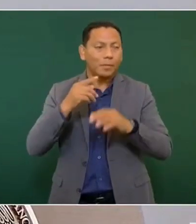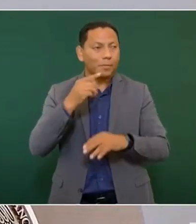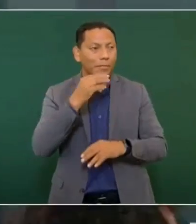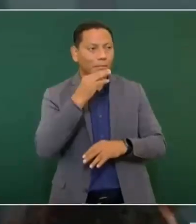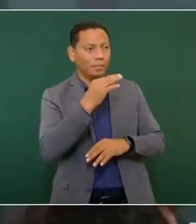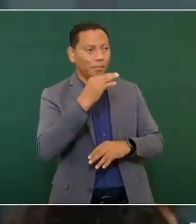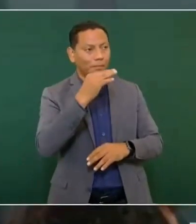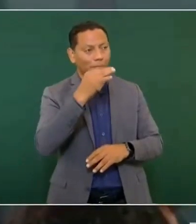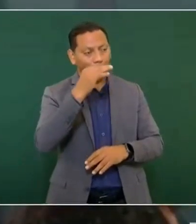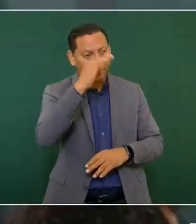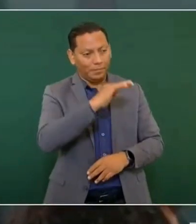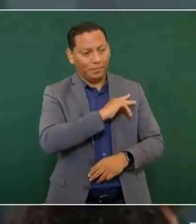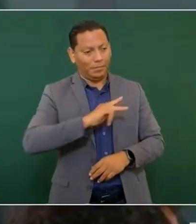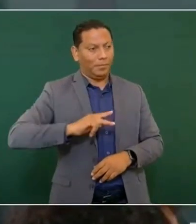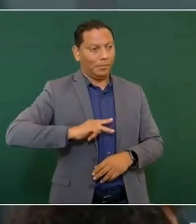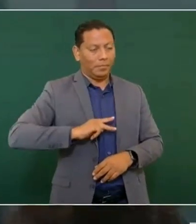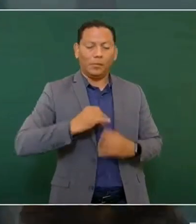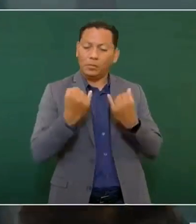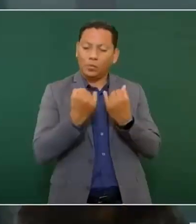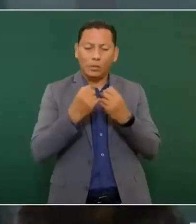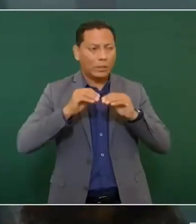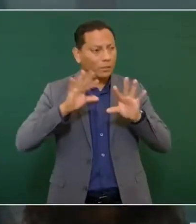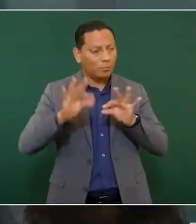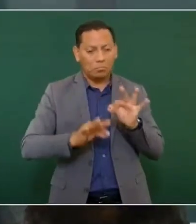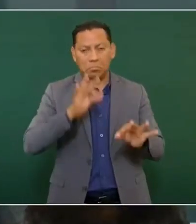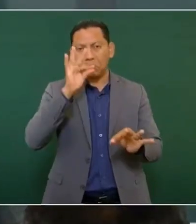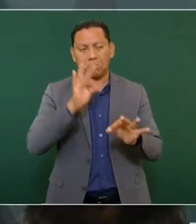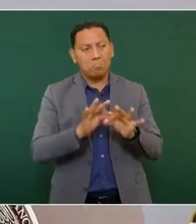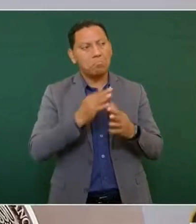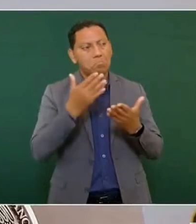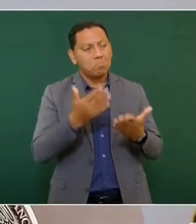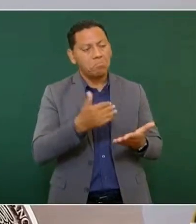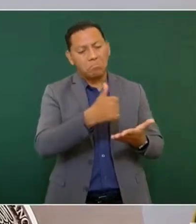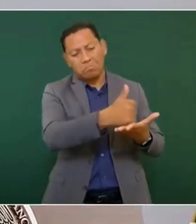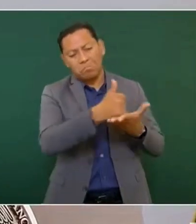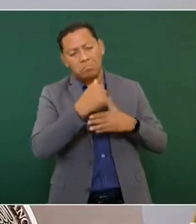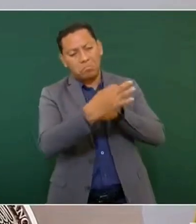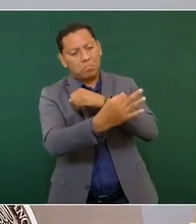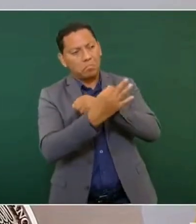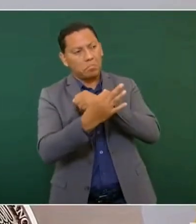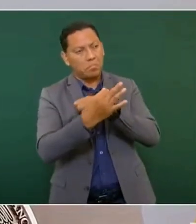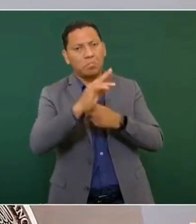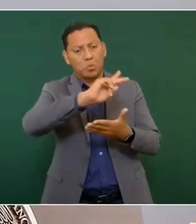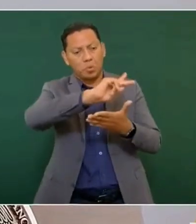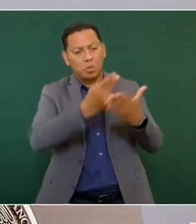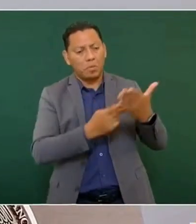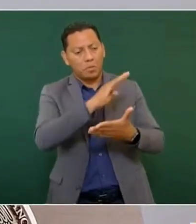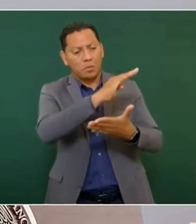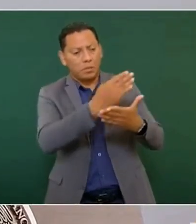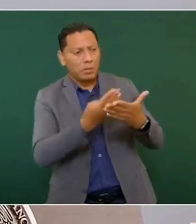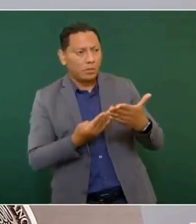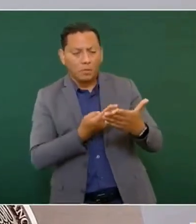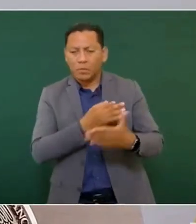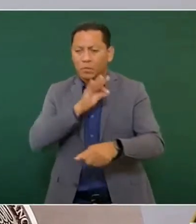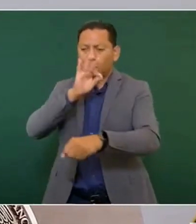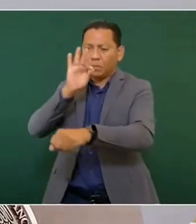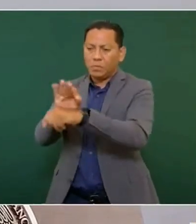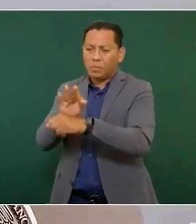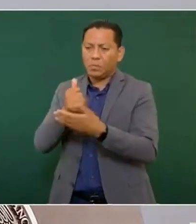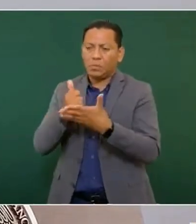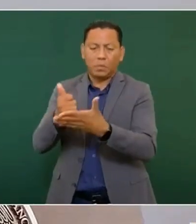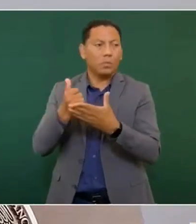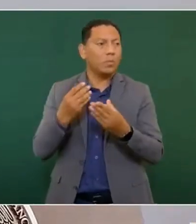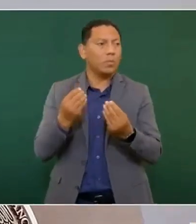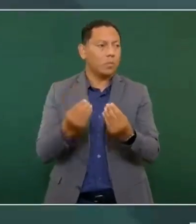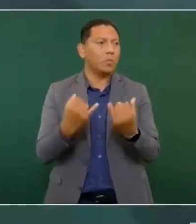los programas de bienestar para Chiapas traen grandes beneficios y el Tren Maya nos